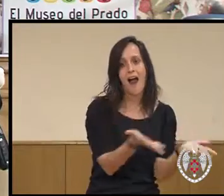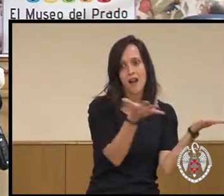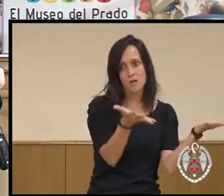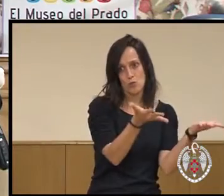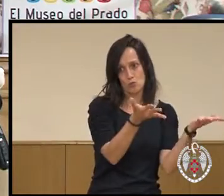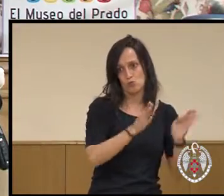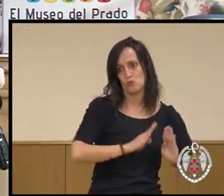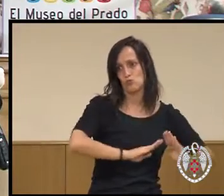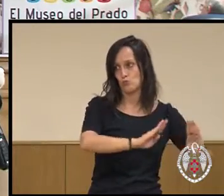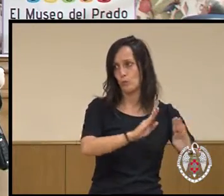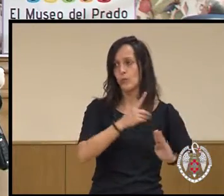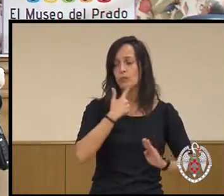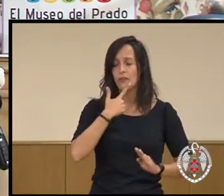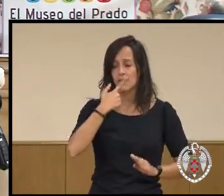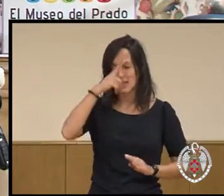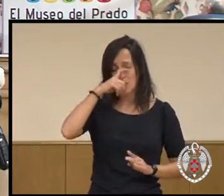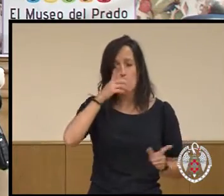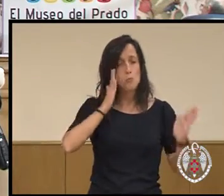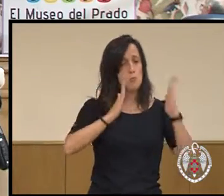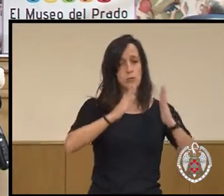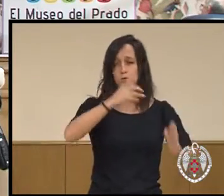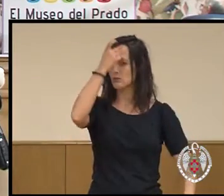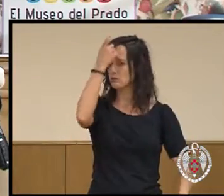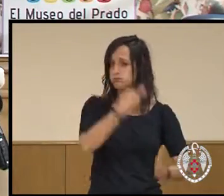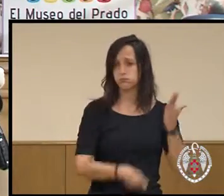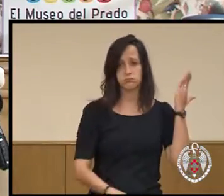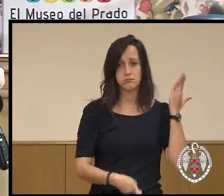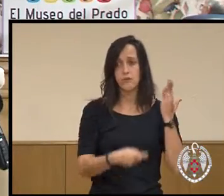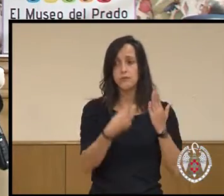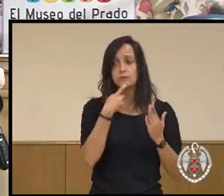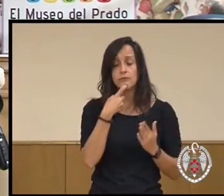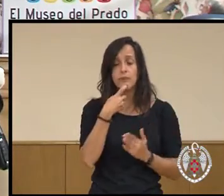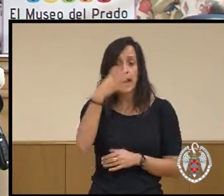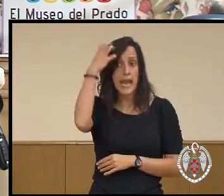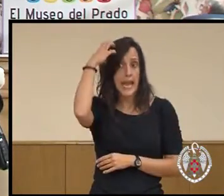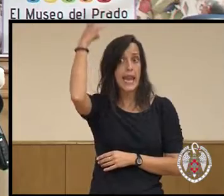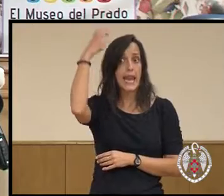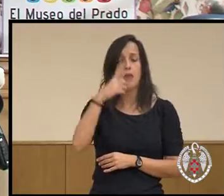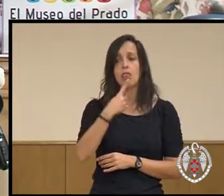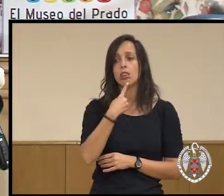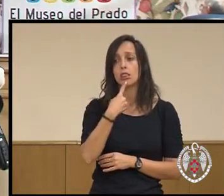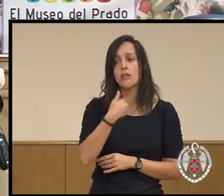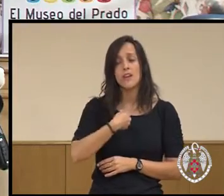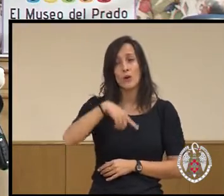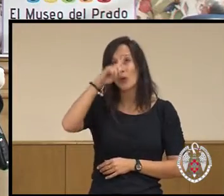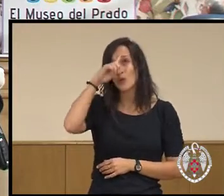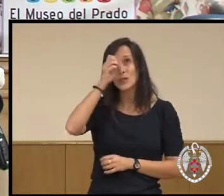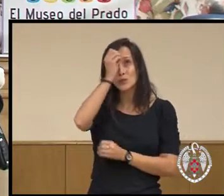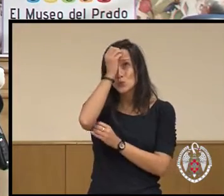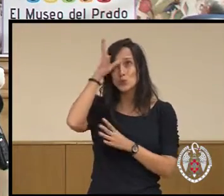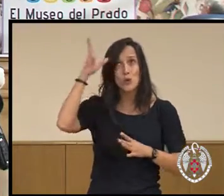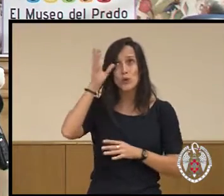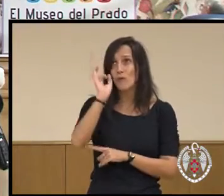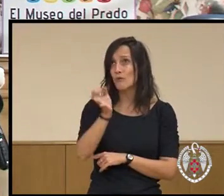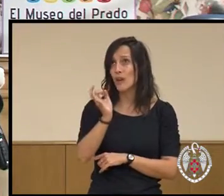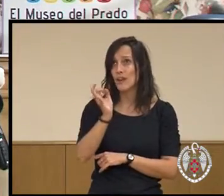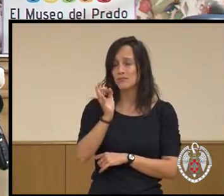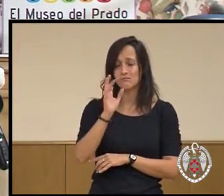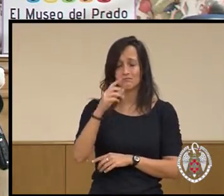muy duro. Dice el rey, si no mal recuerdo, una carta que no sé si es sueño o verdad lo que me atraviesa en este